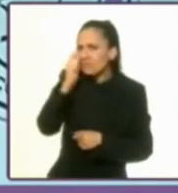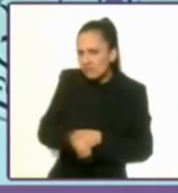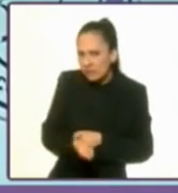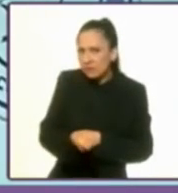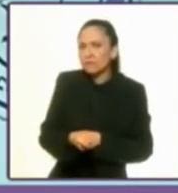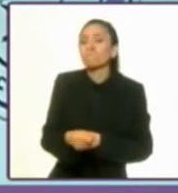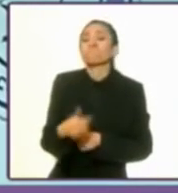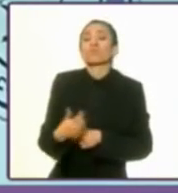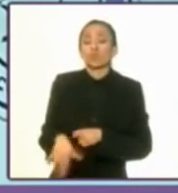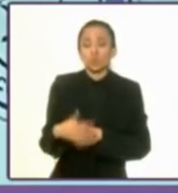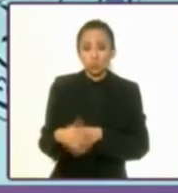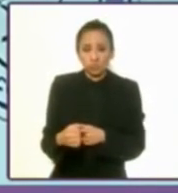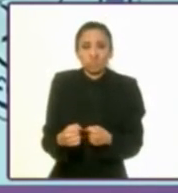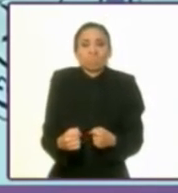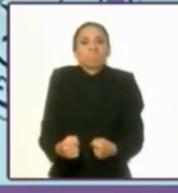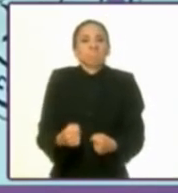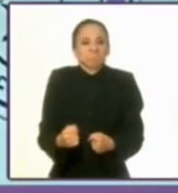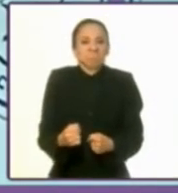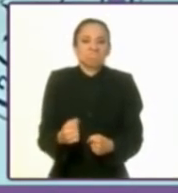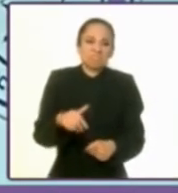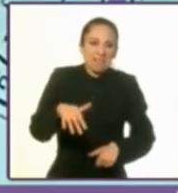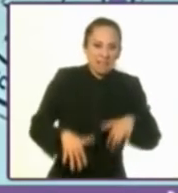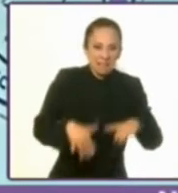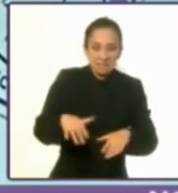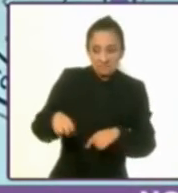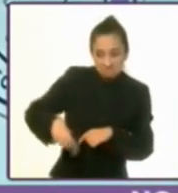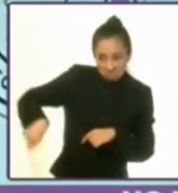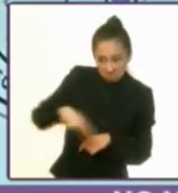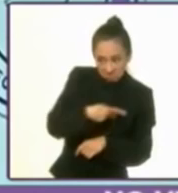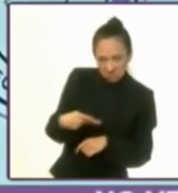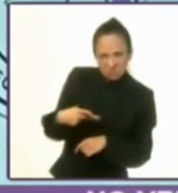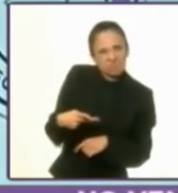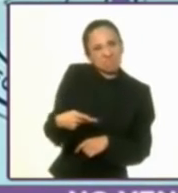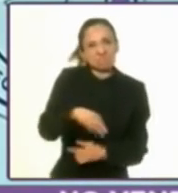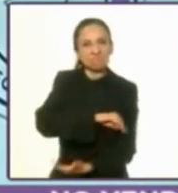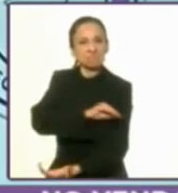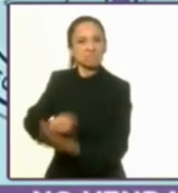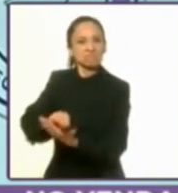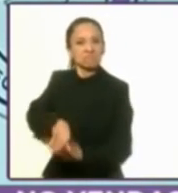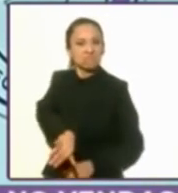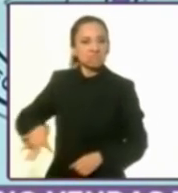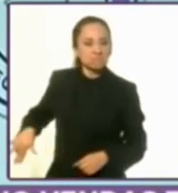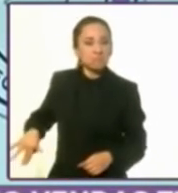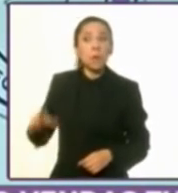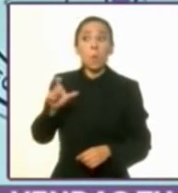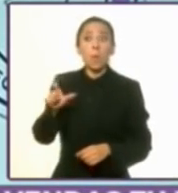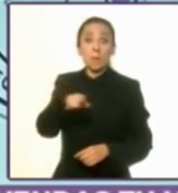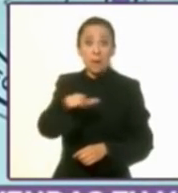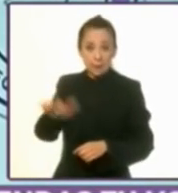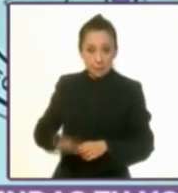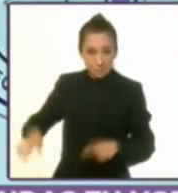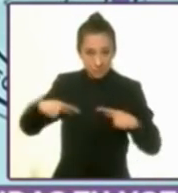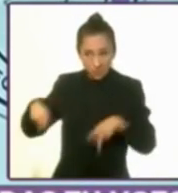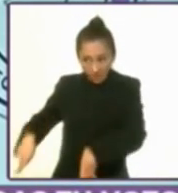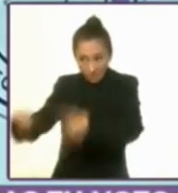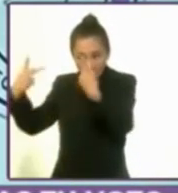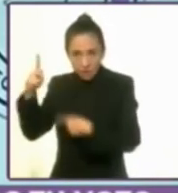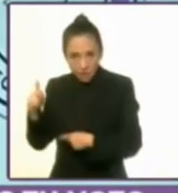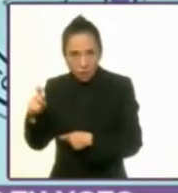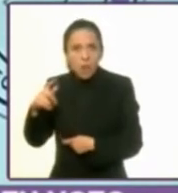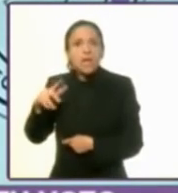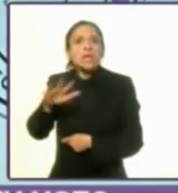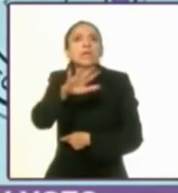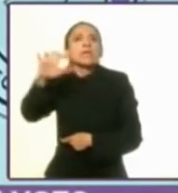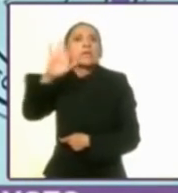agresiva y hostil con el que menos tienen al venderle agua a la gente la hacen pagar 500 por ciento más